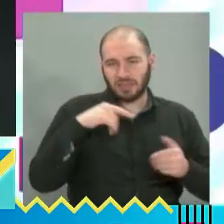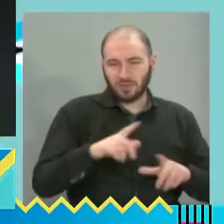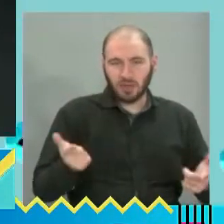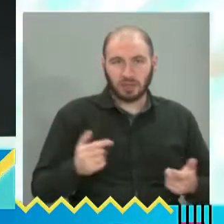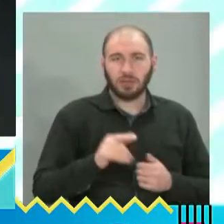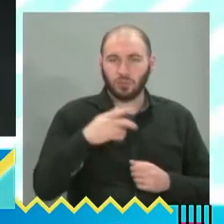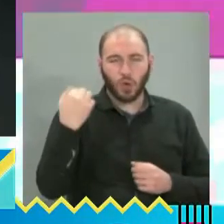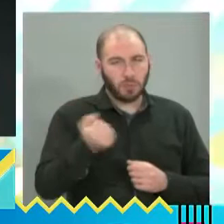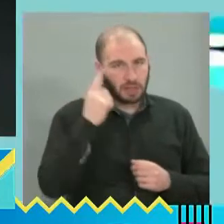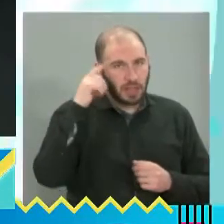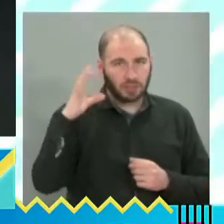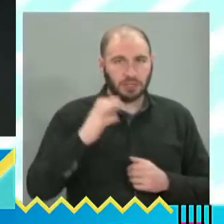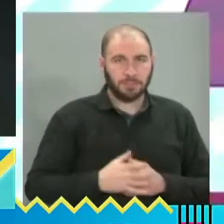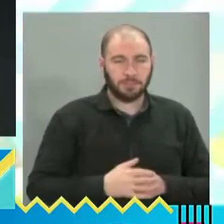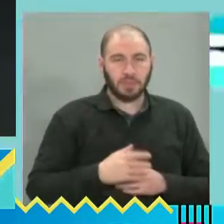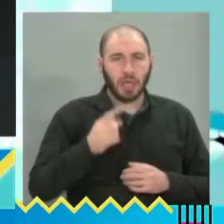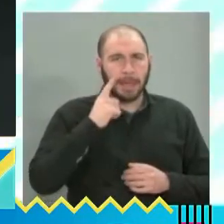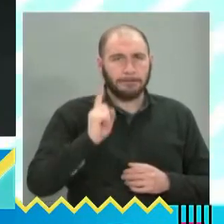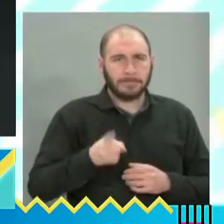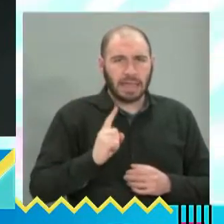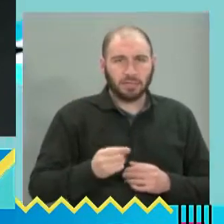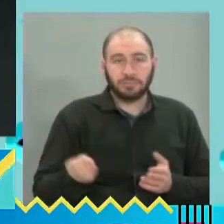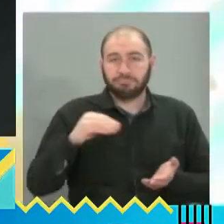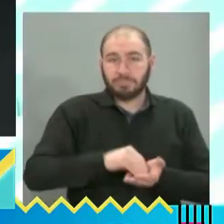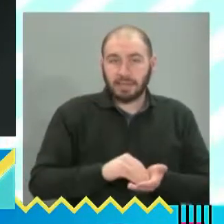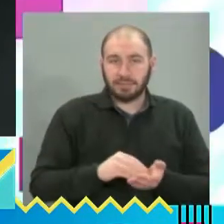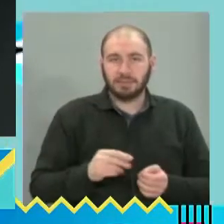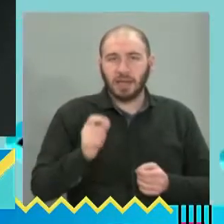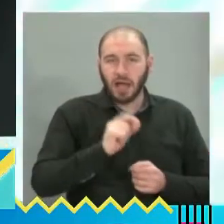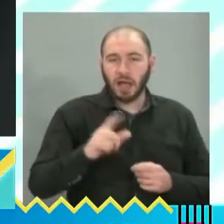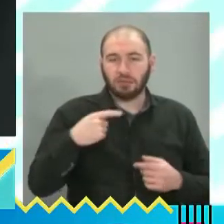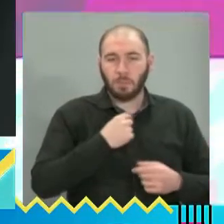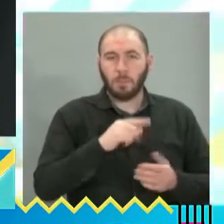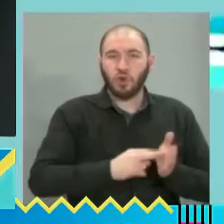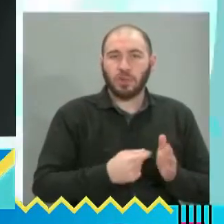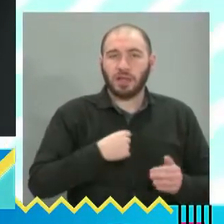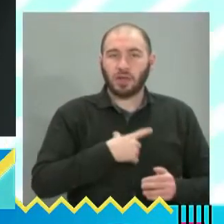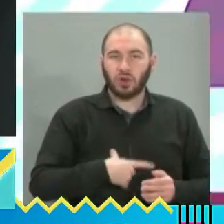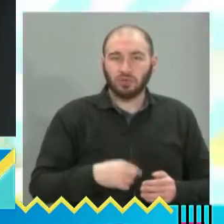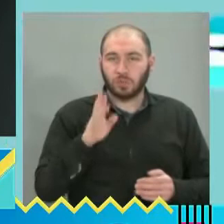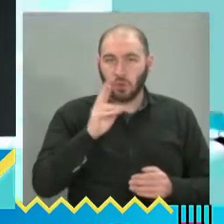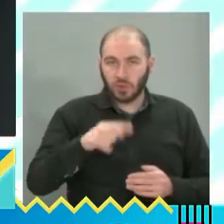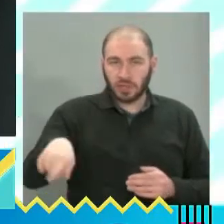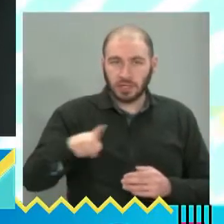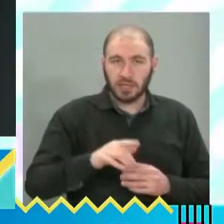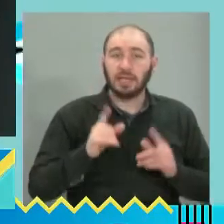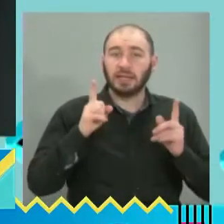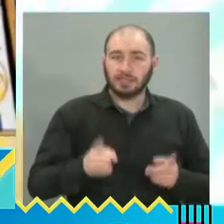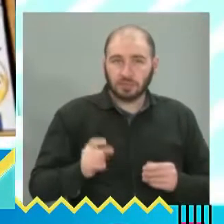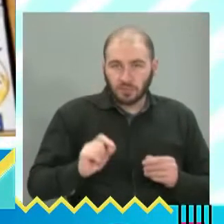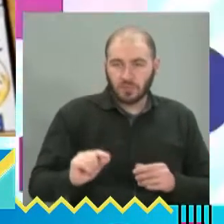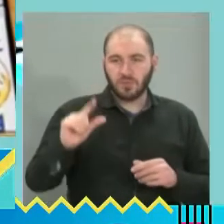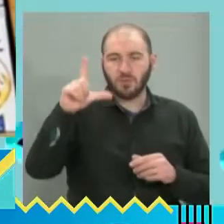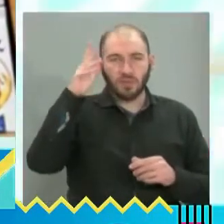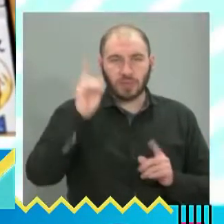Por eso es importante tener en cuenta los riesgos que hay, sumado a que el aumento de las cardiopatías que hay en el sexo femenino también están